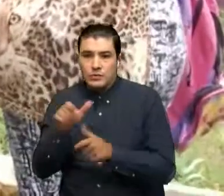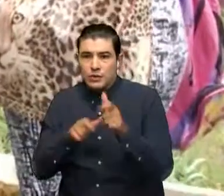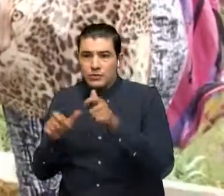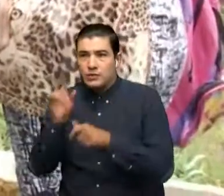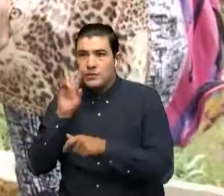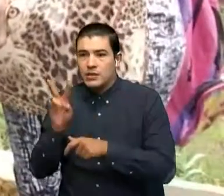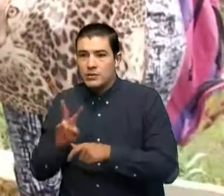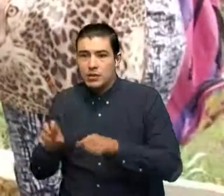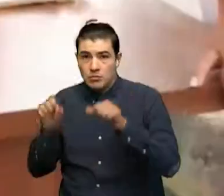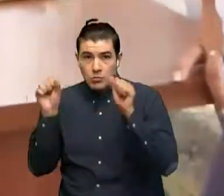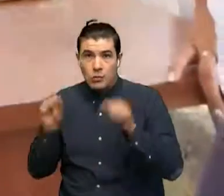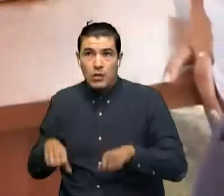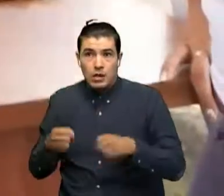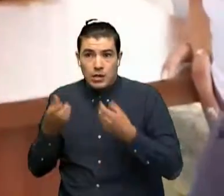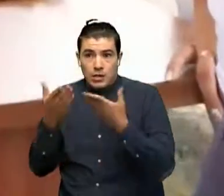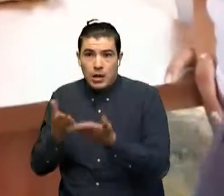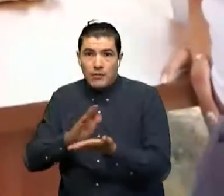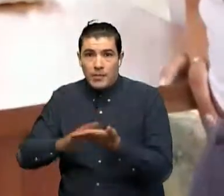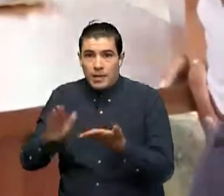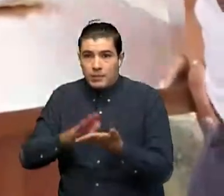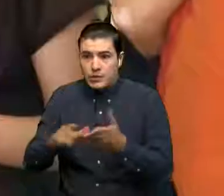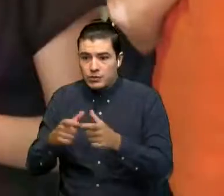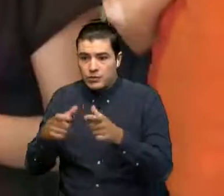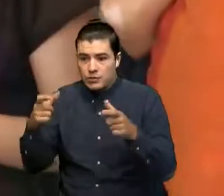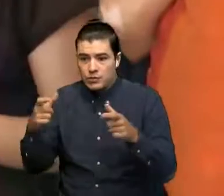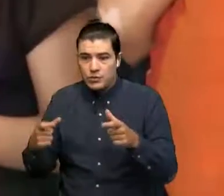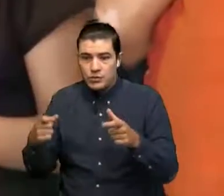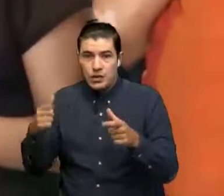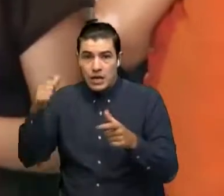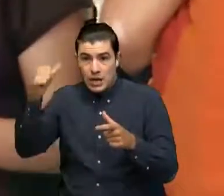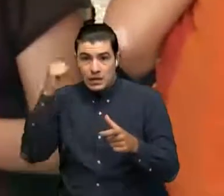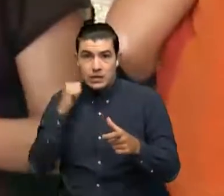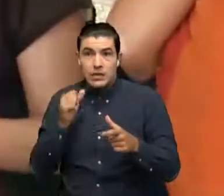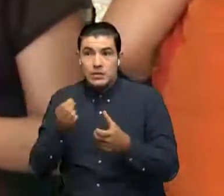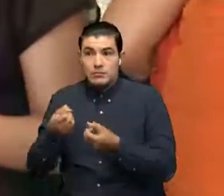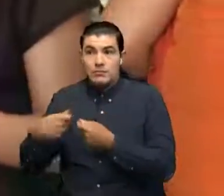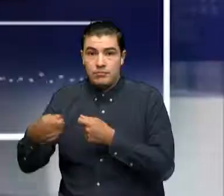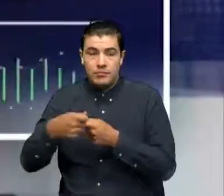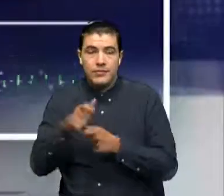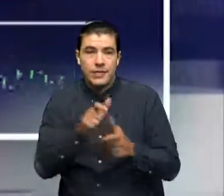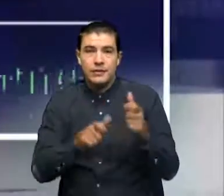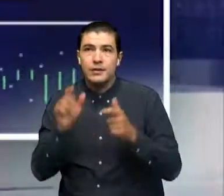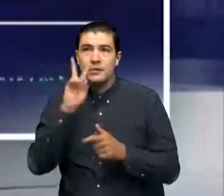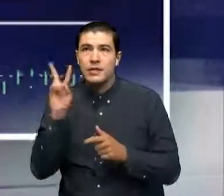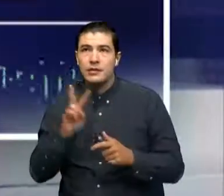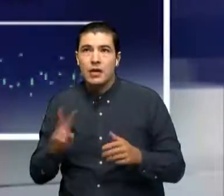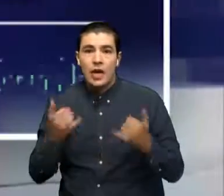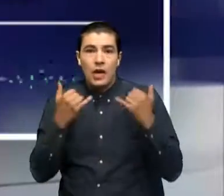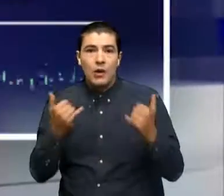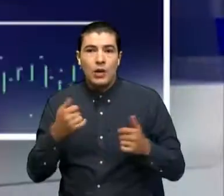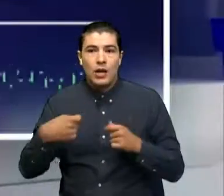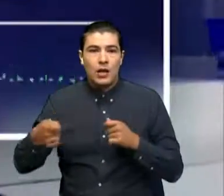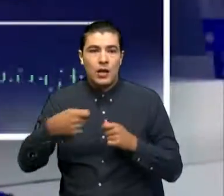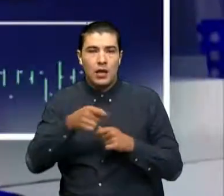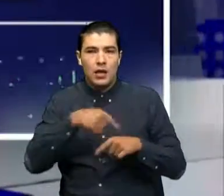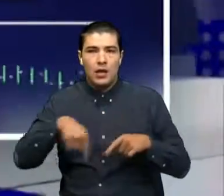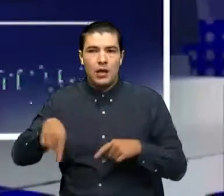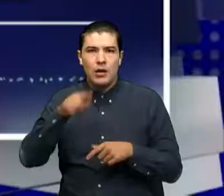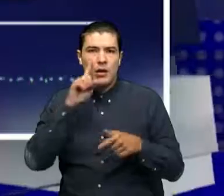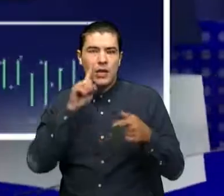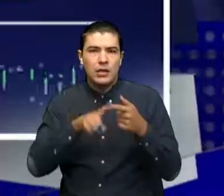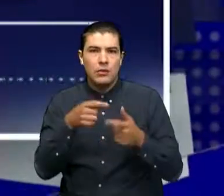pueden adquirir el permiso de tránsito y desde ayer la tarjeta de migración fronteriza. La tarjeta de movilidad fronteriza lo que